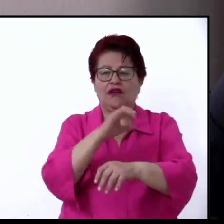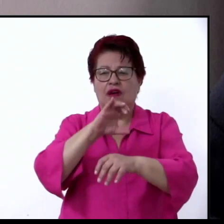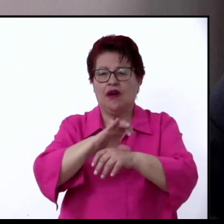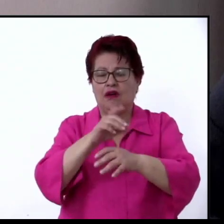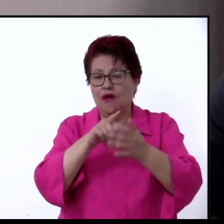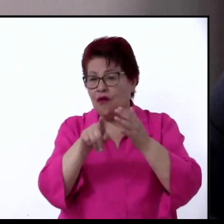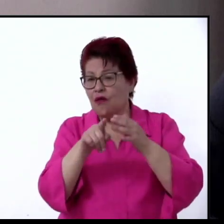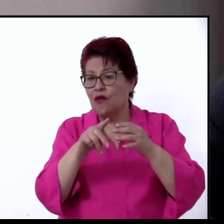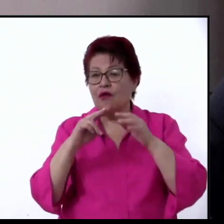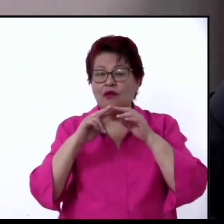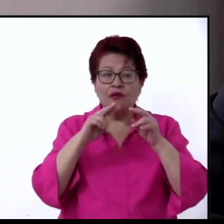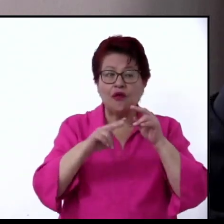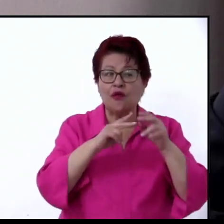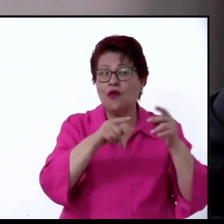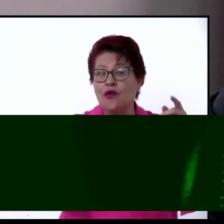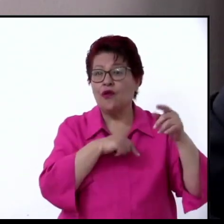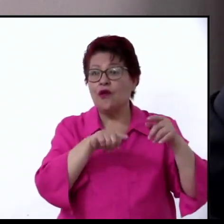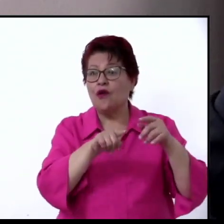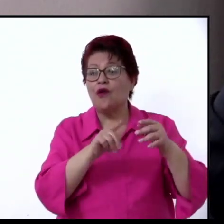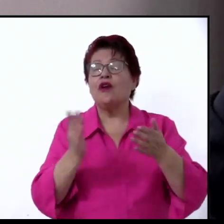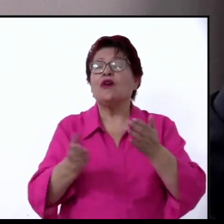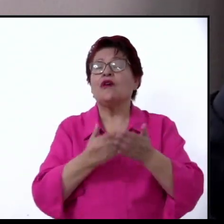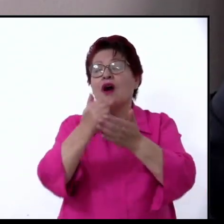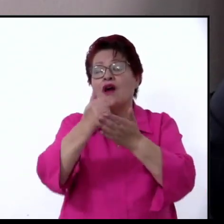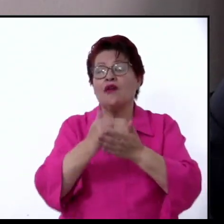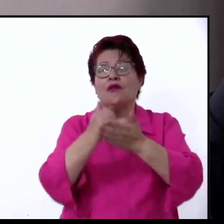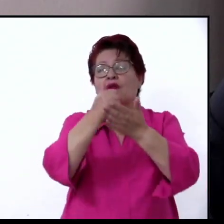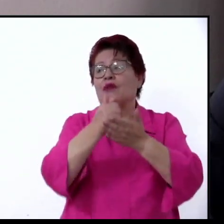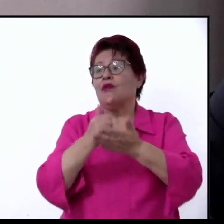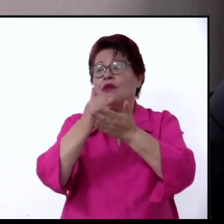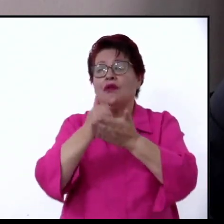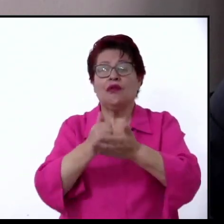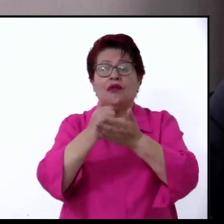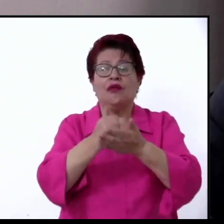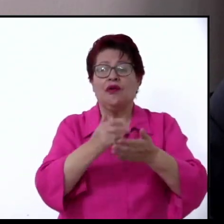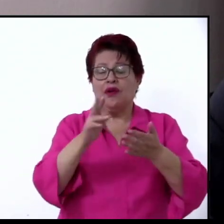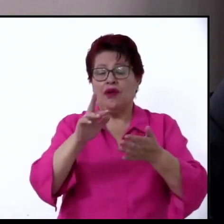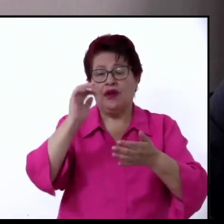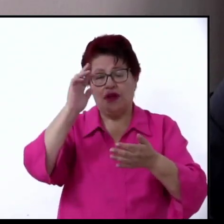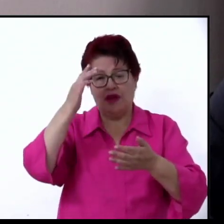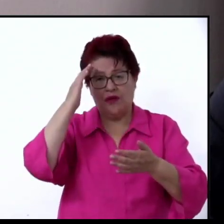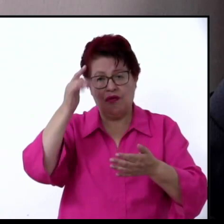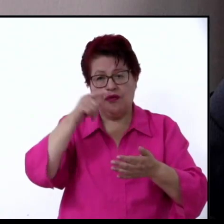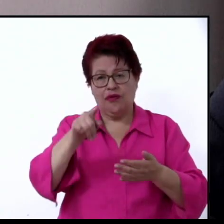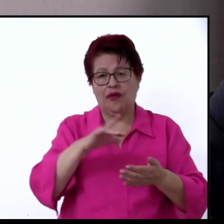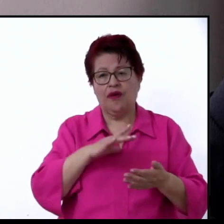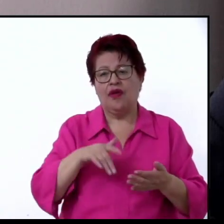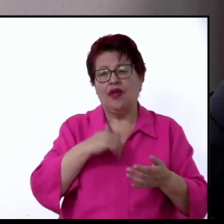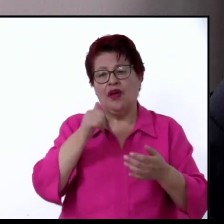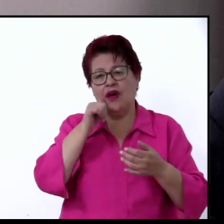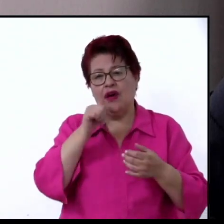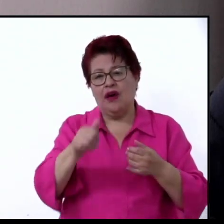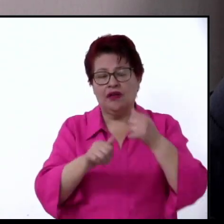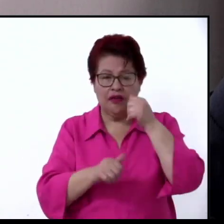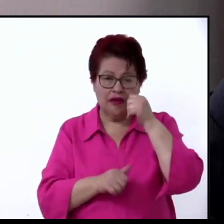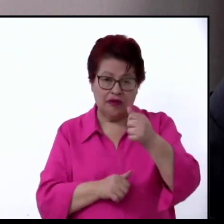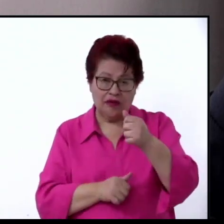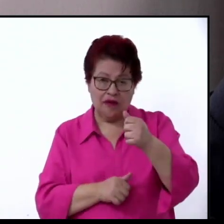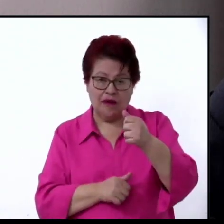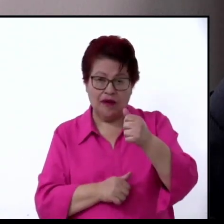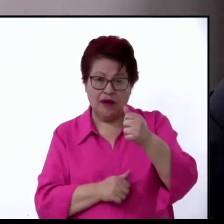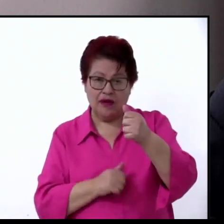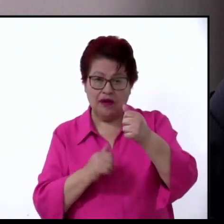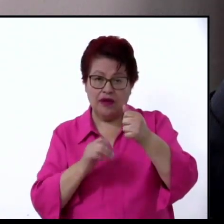en algún momento estuve por ahí y nos siguen pidiendo ayuda, y reconocerle que la atención se da